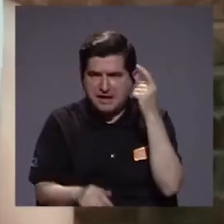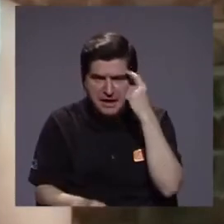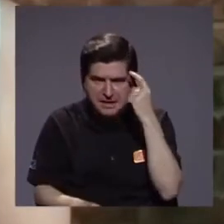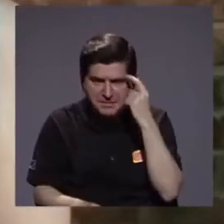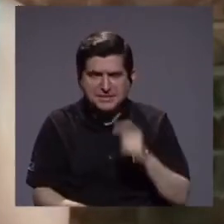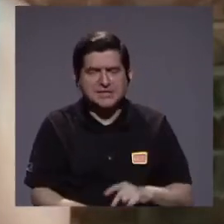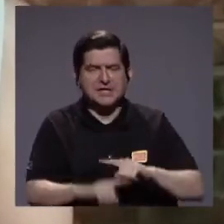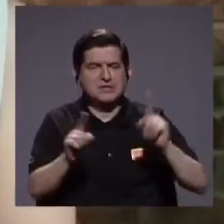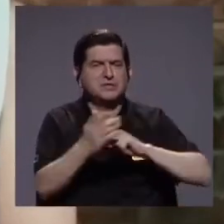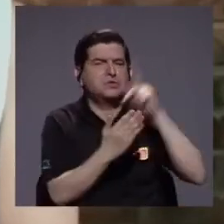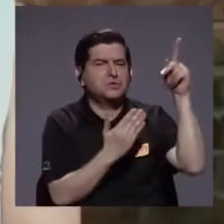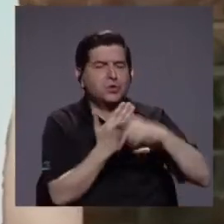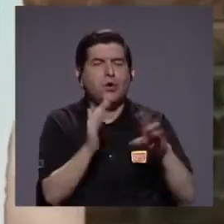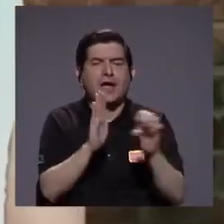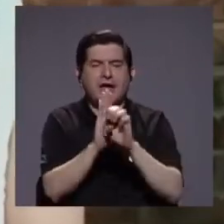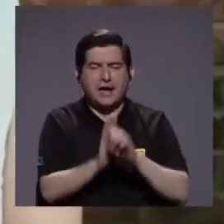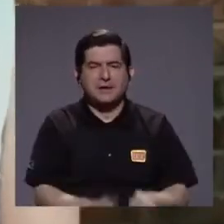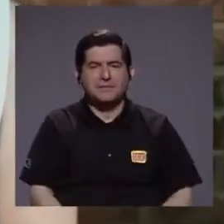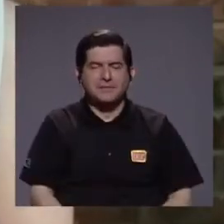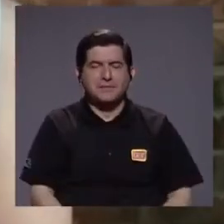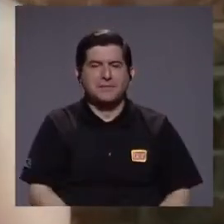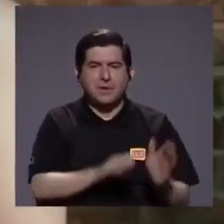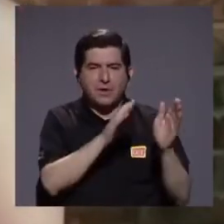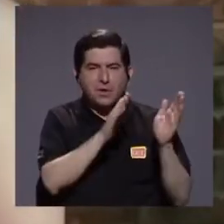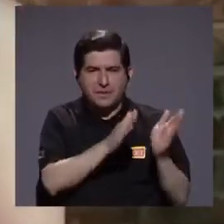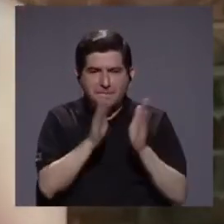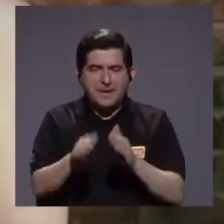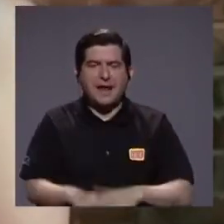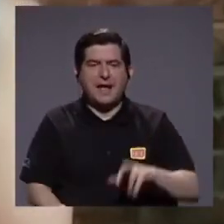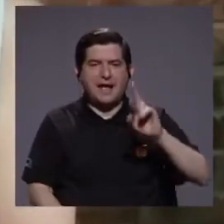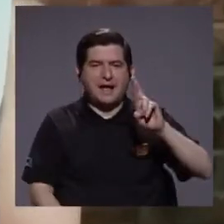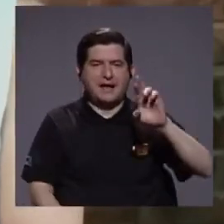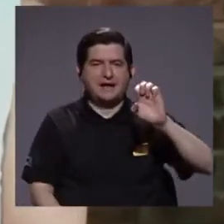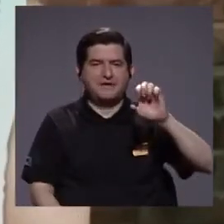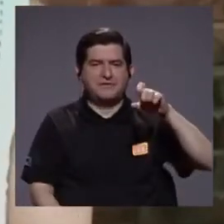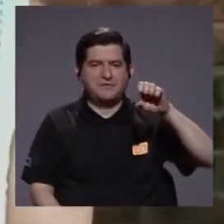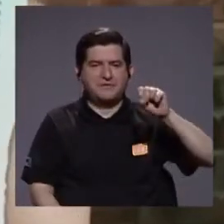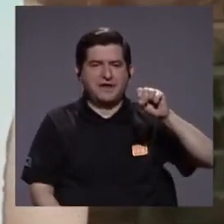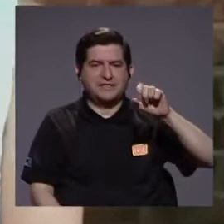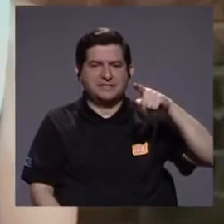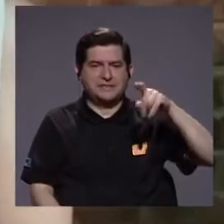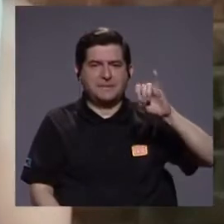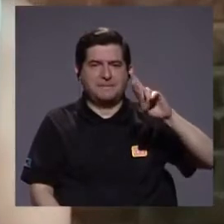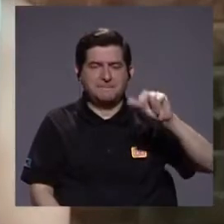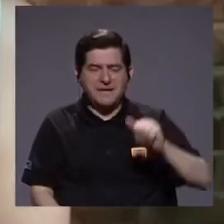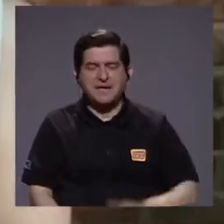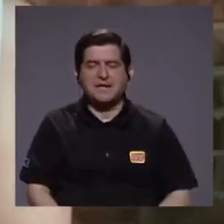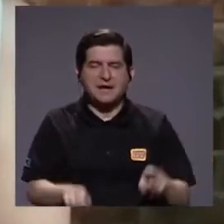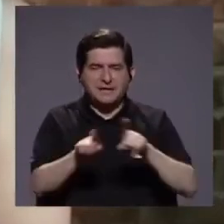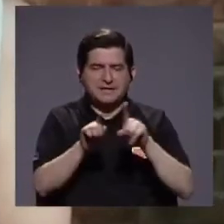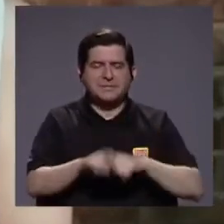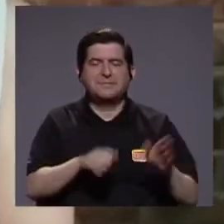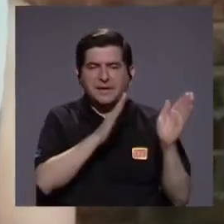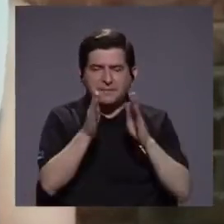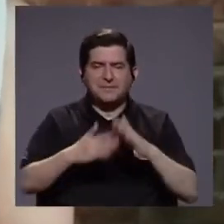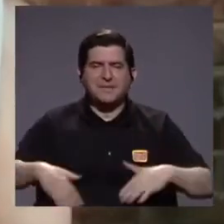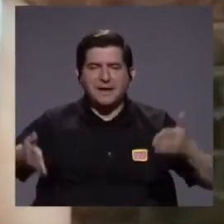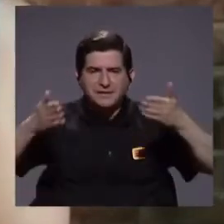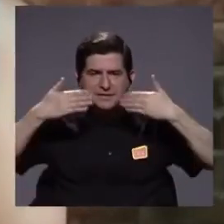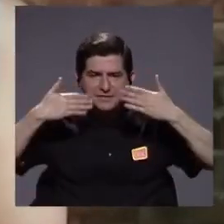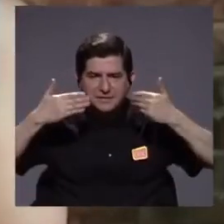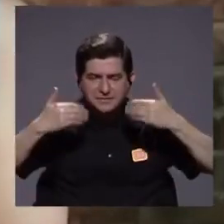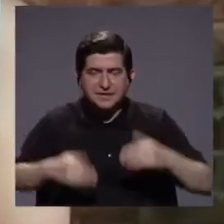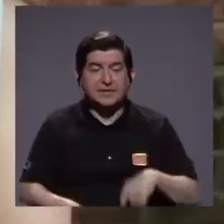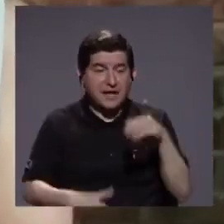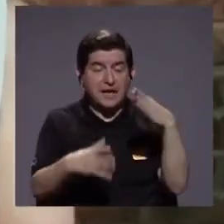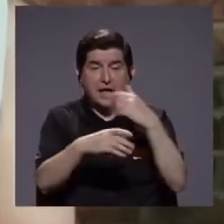varios programas, por ejemplo, el Plan Respira, por ejemplo, planes de medio ambiente que están llevando a cabo